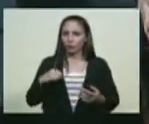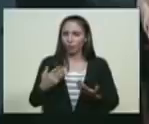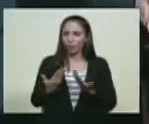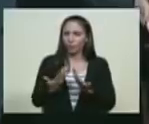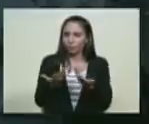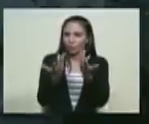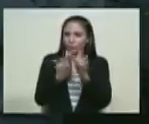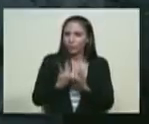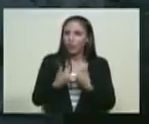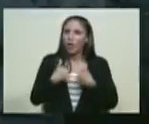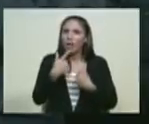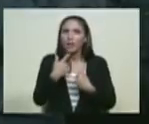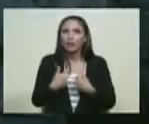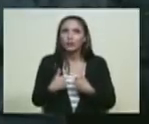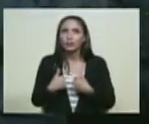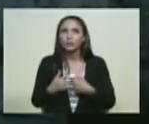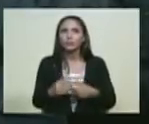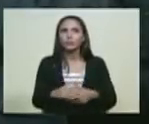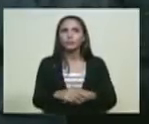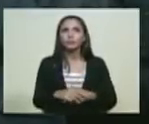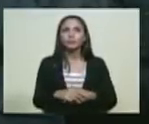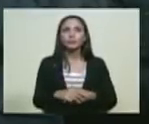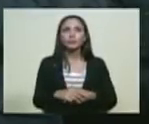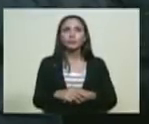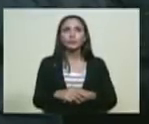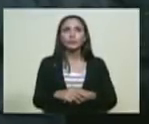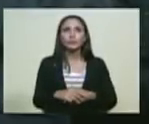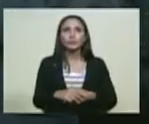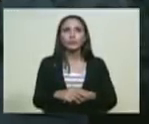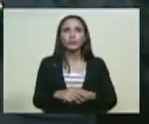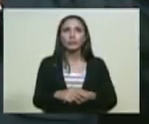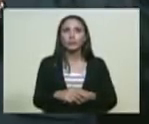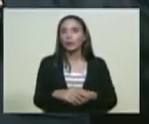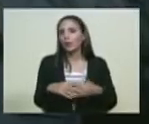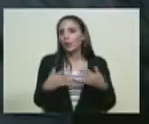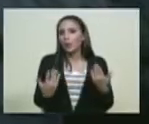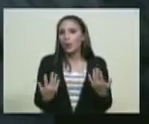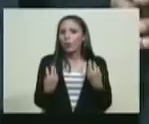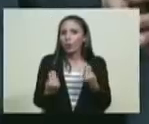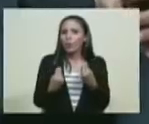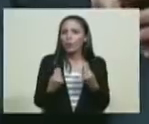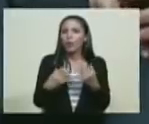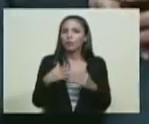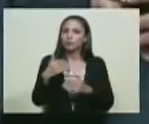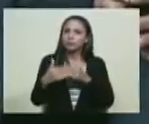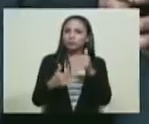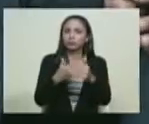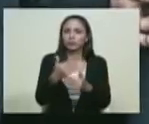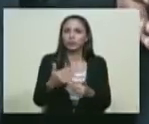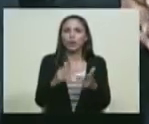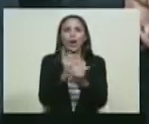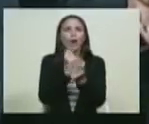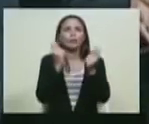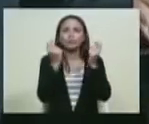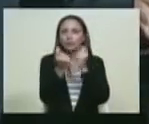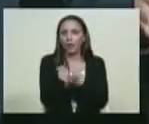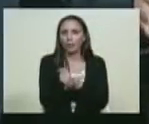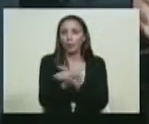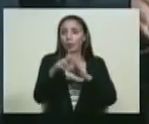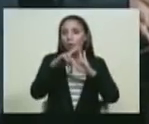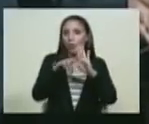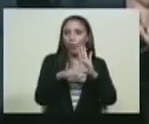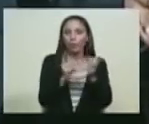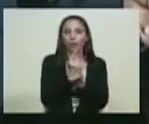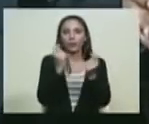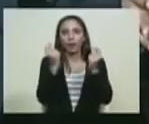constituyente originario, del cual el presidente de la República ha sido su activador, nos ha pedido las reformas necesarias desde el punto de vista de